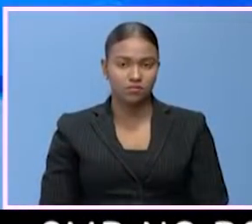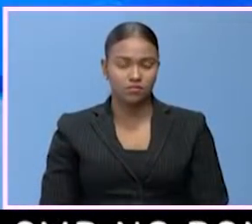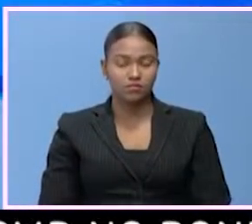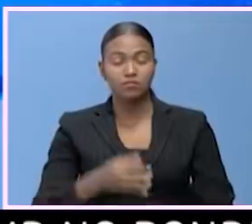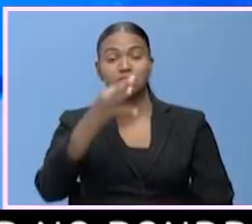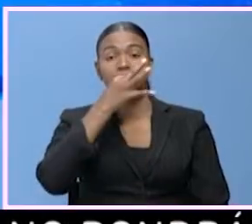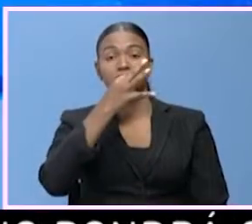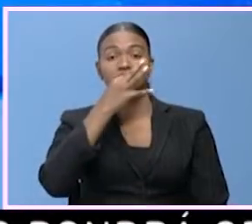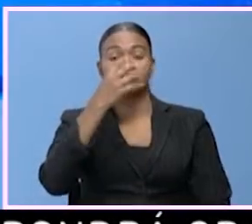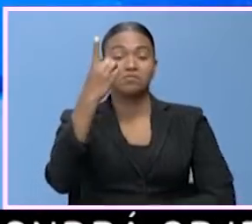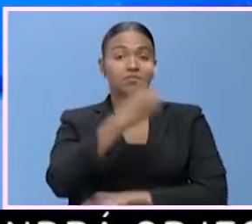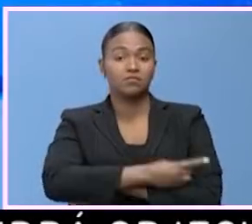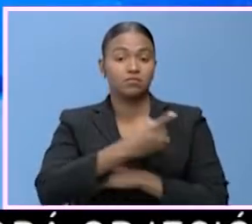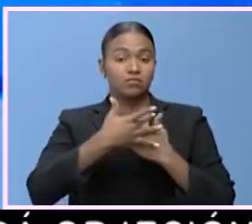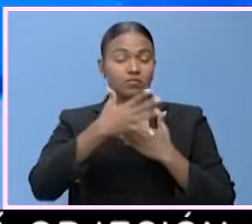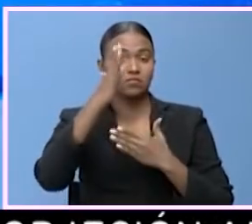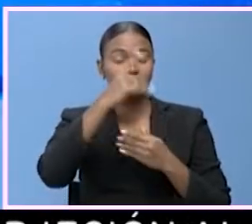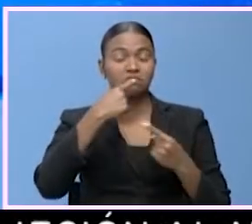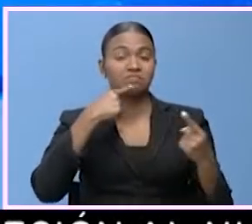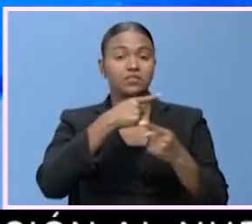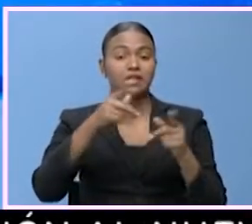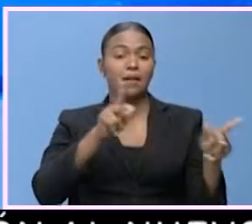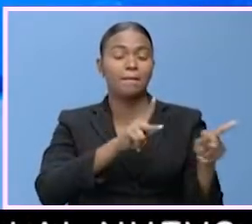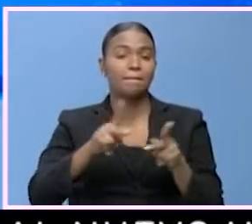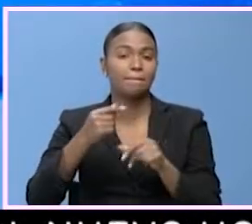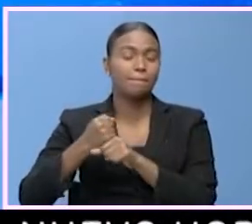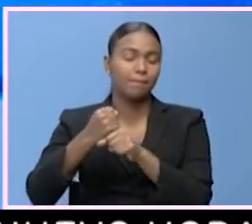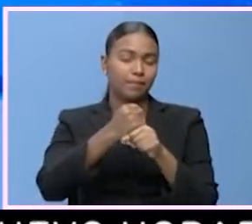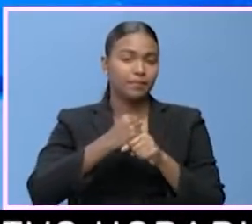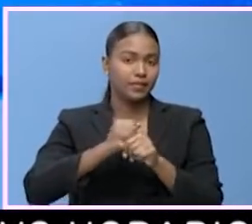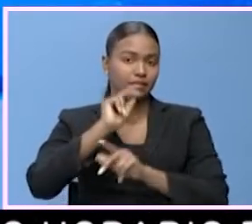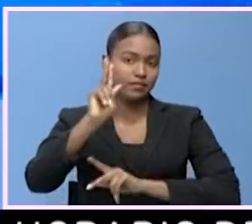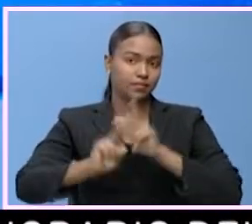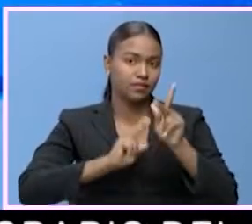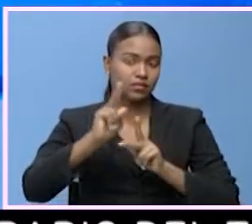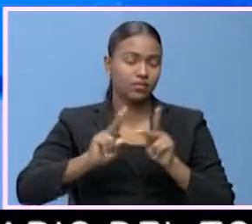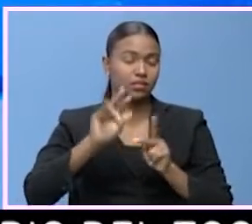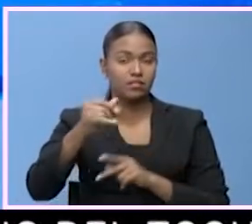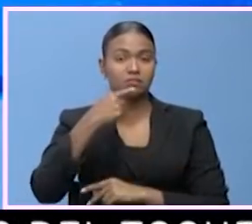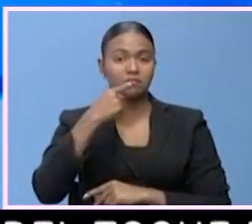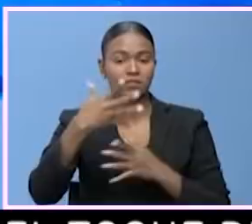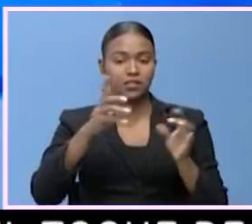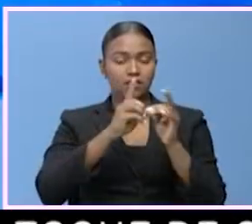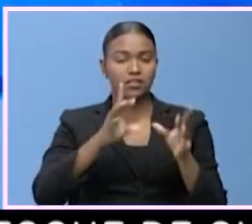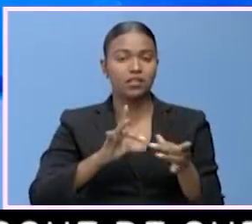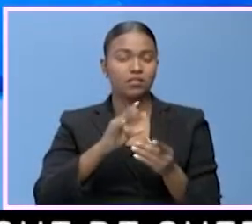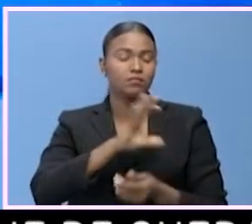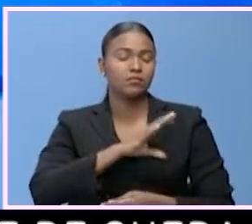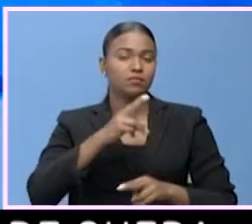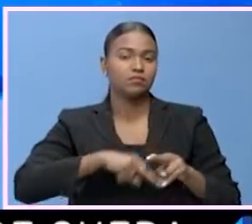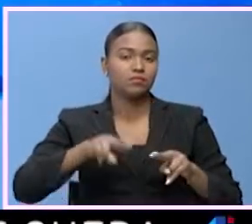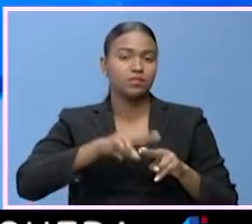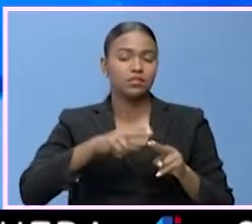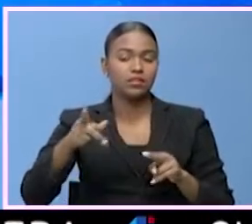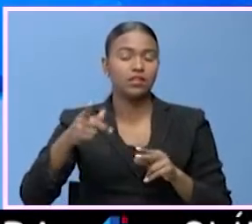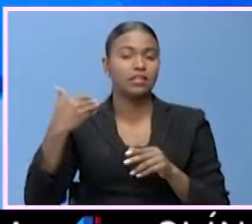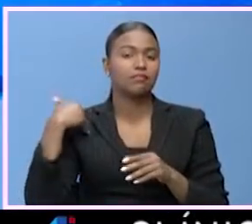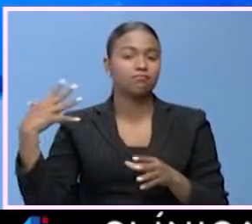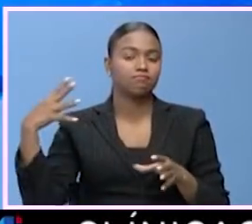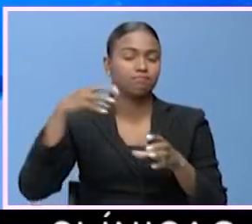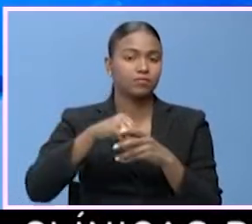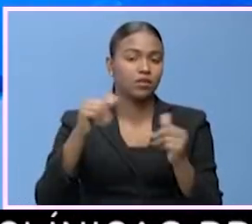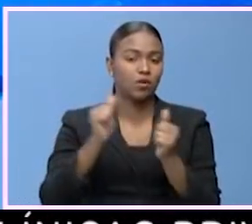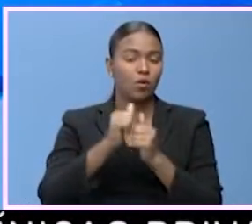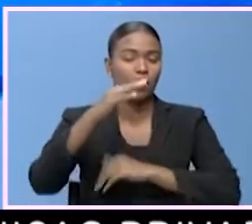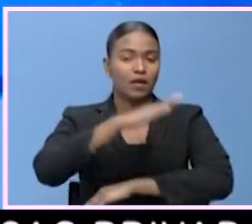En los próximos días se anunciará el plan de seguridad ciudadana, así lo dijo el director de la Policía Nacional, quien participó de